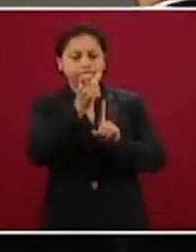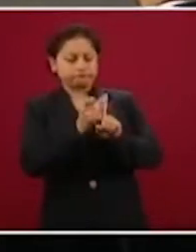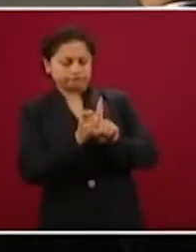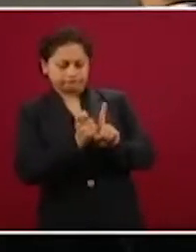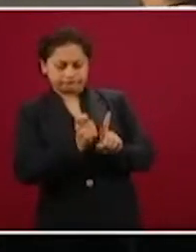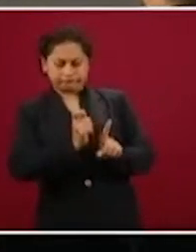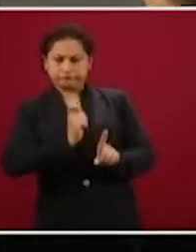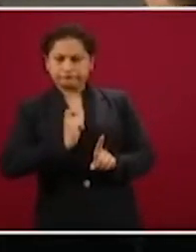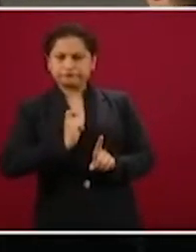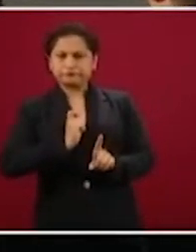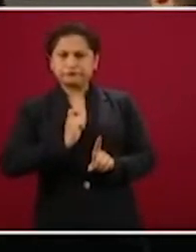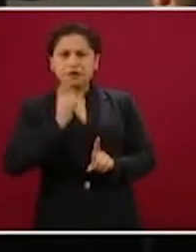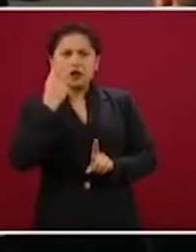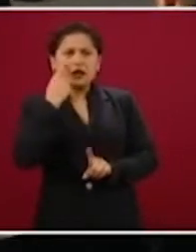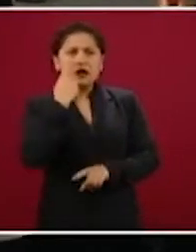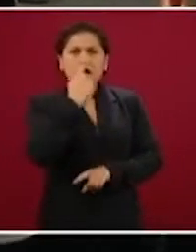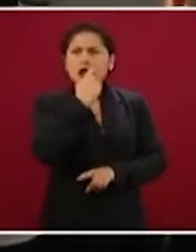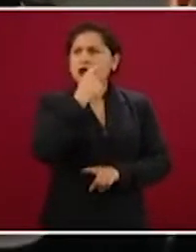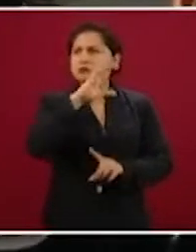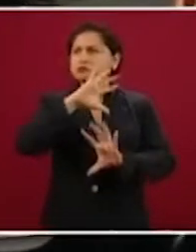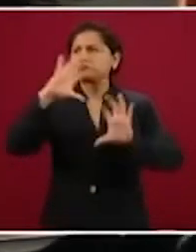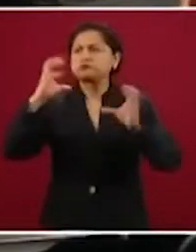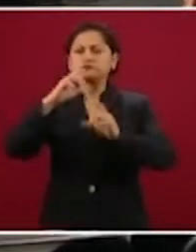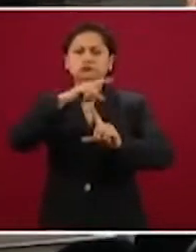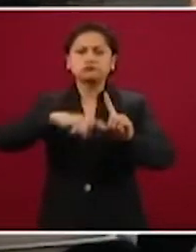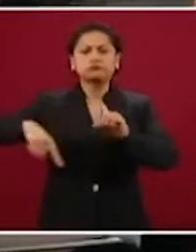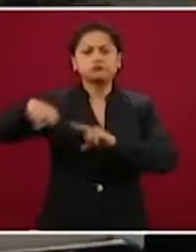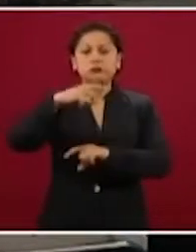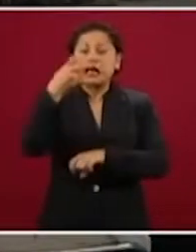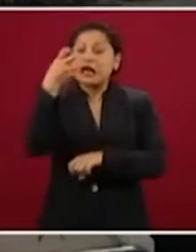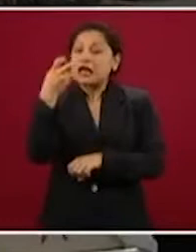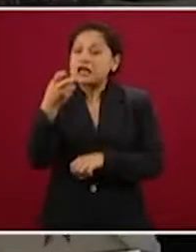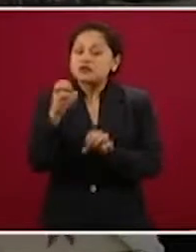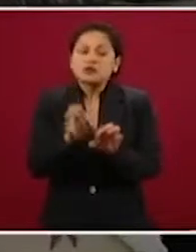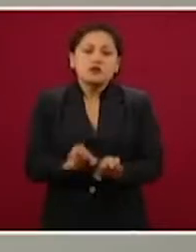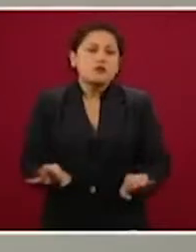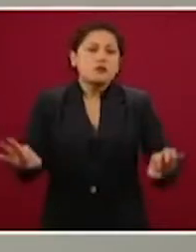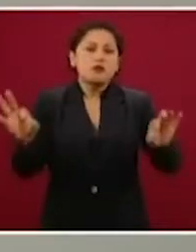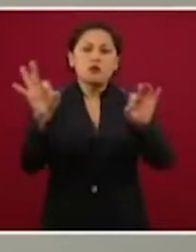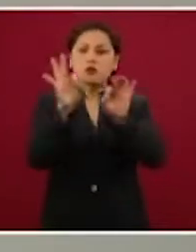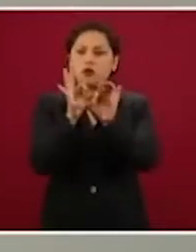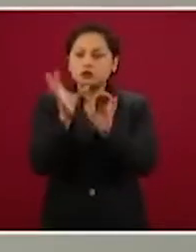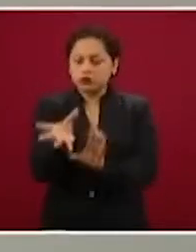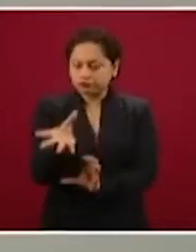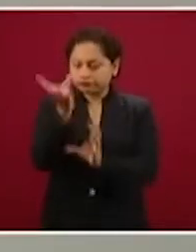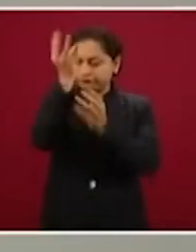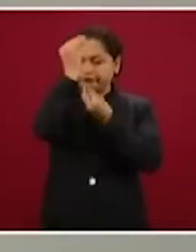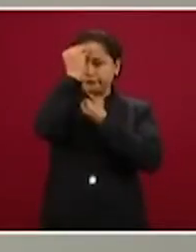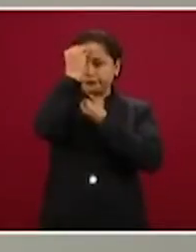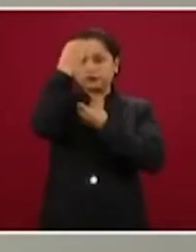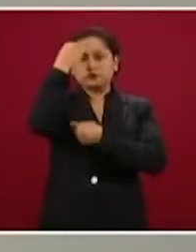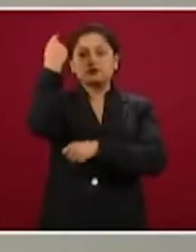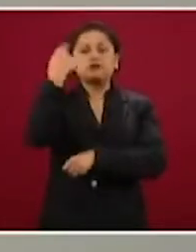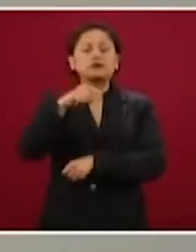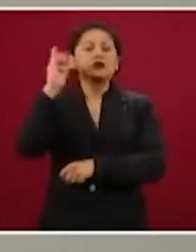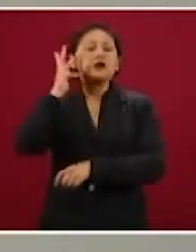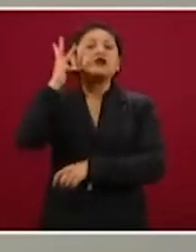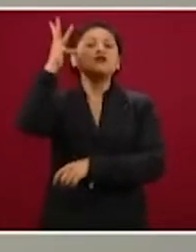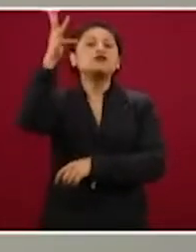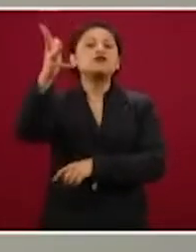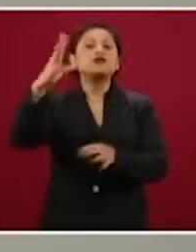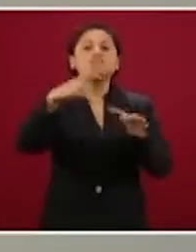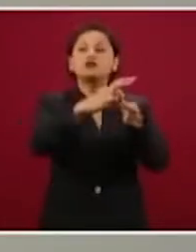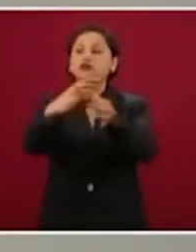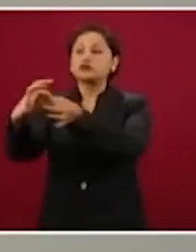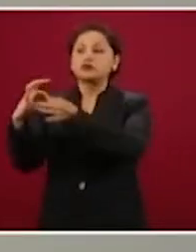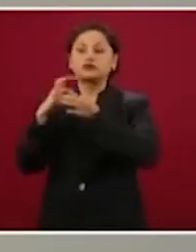interpretaciones del mundo, son esenciales para nuestro futuro común. Su reconocimiento es una cuestión de